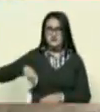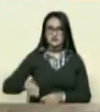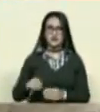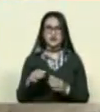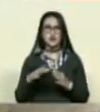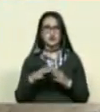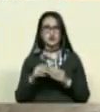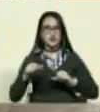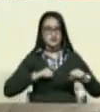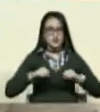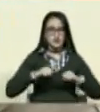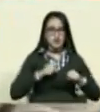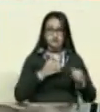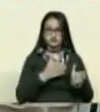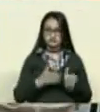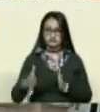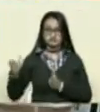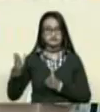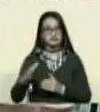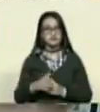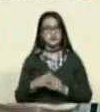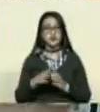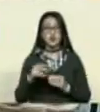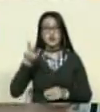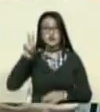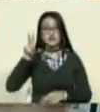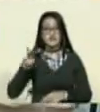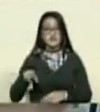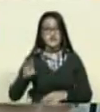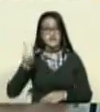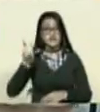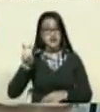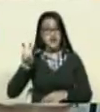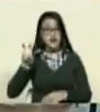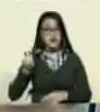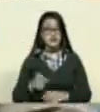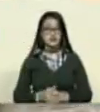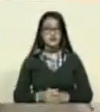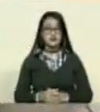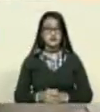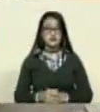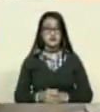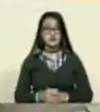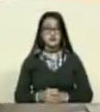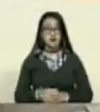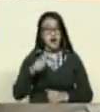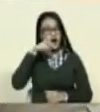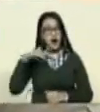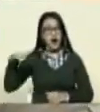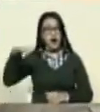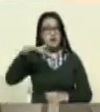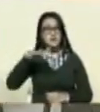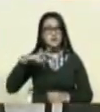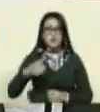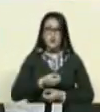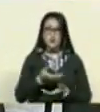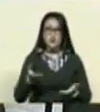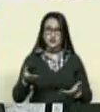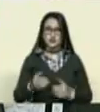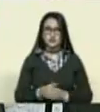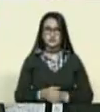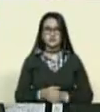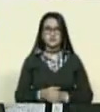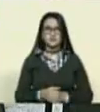y las acciones a lo largo y ancho. Todos los viernes a recorrer los campos,